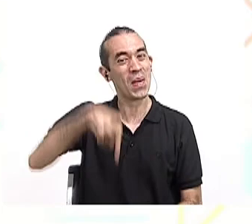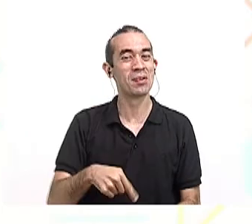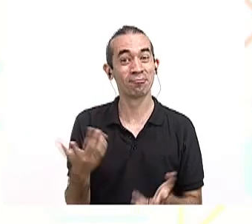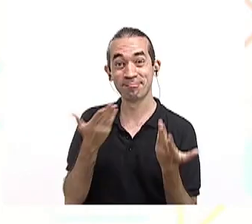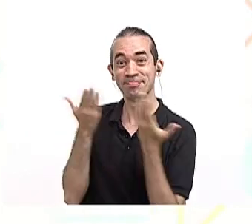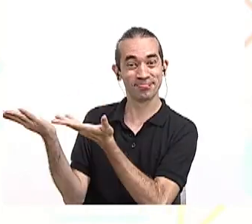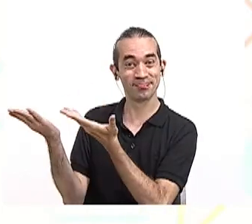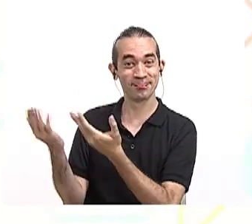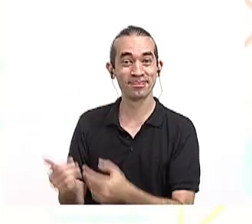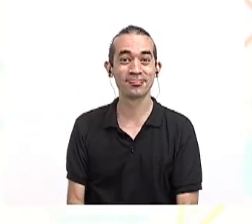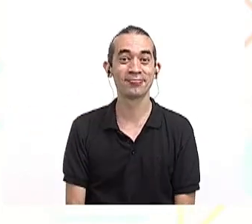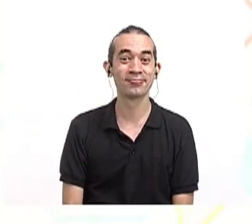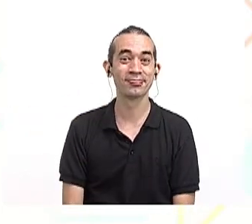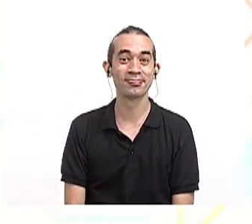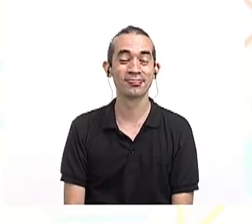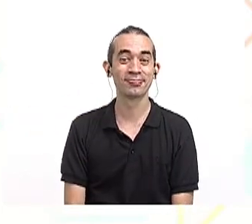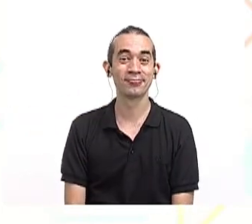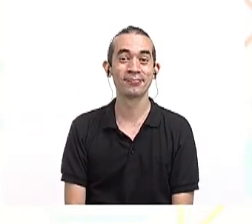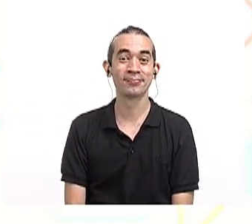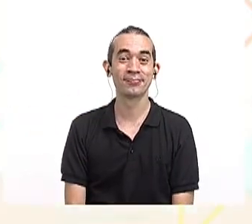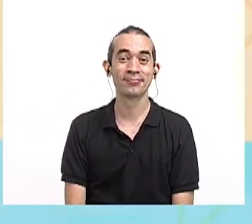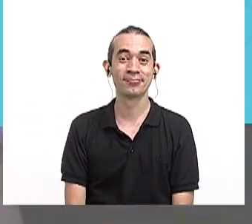hoy.